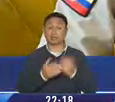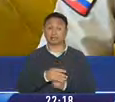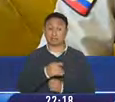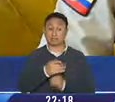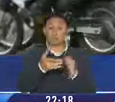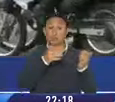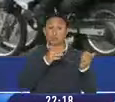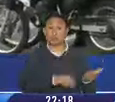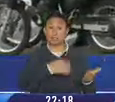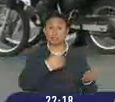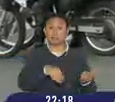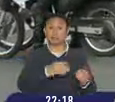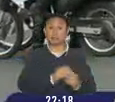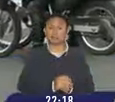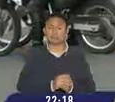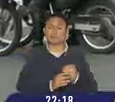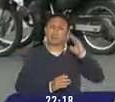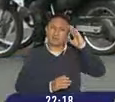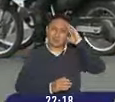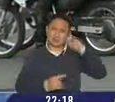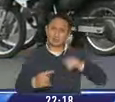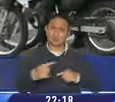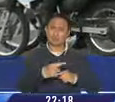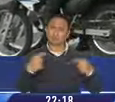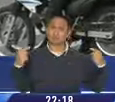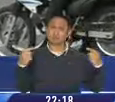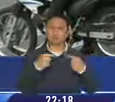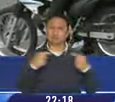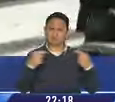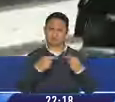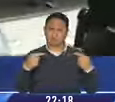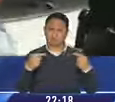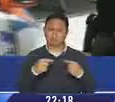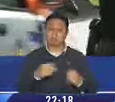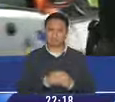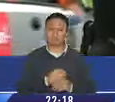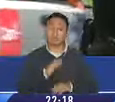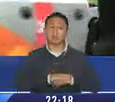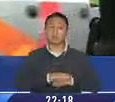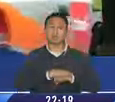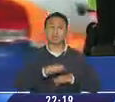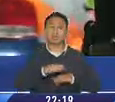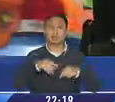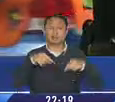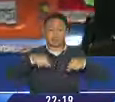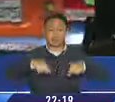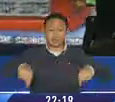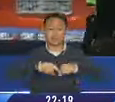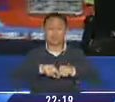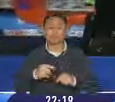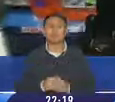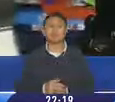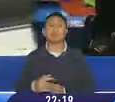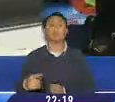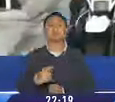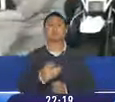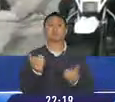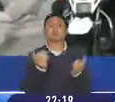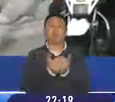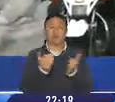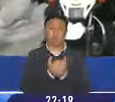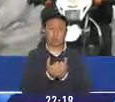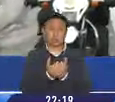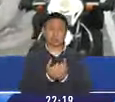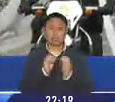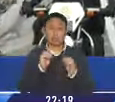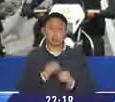de nuestra ciudad. De acuerdo a la policía, esta riña con consecuencias graves sería por disputa de las esquinas en donde se encuentran los contenedores de basura,